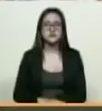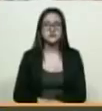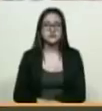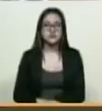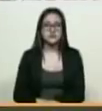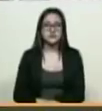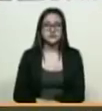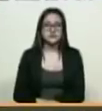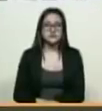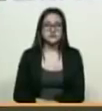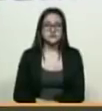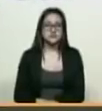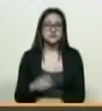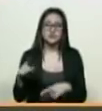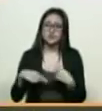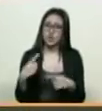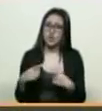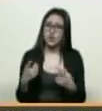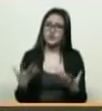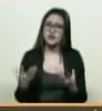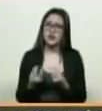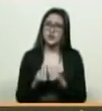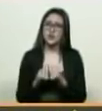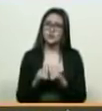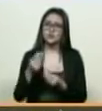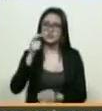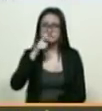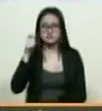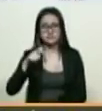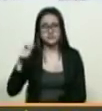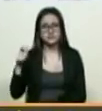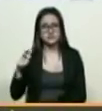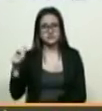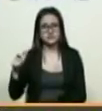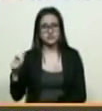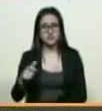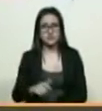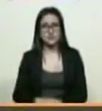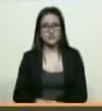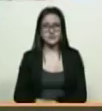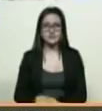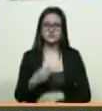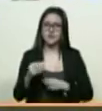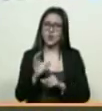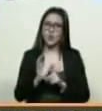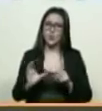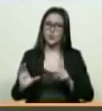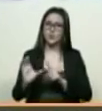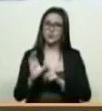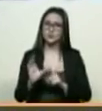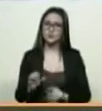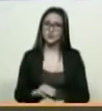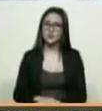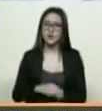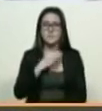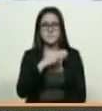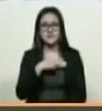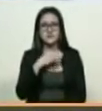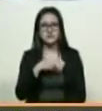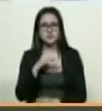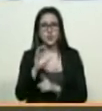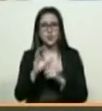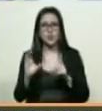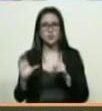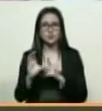que son esas amiguitas que están todos los días con nuestros cultores, con nuestros digamos, hacedores de cultura, también desde la misión cultura, pero también